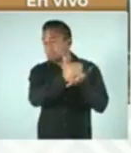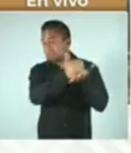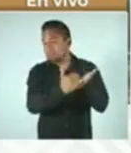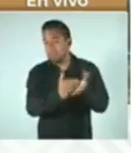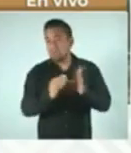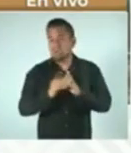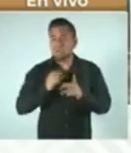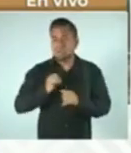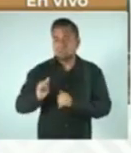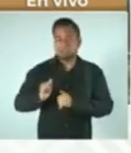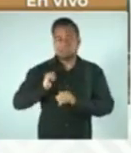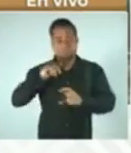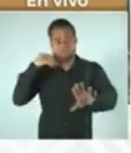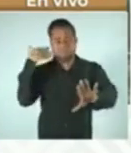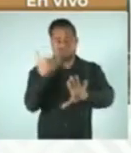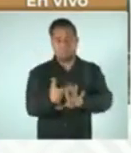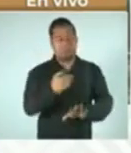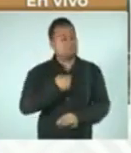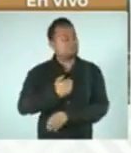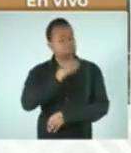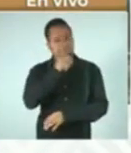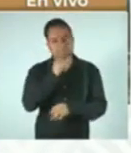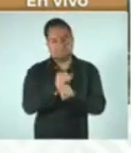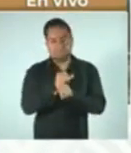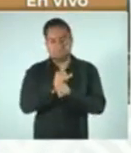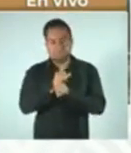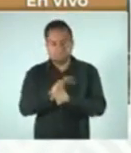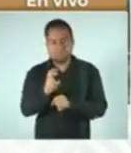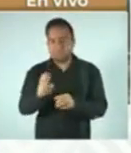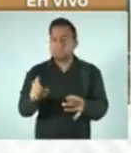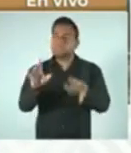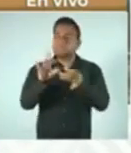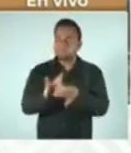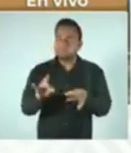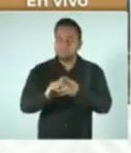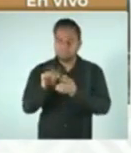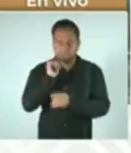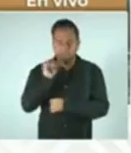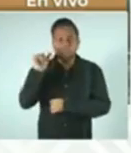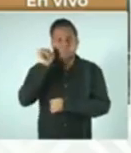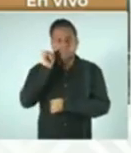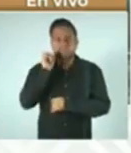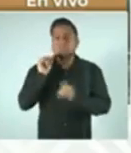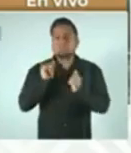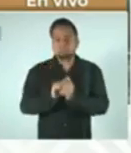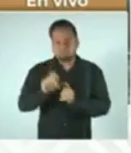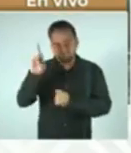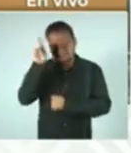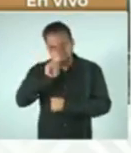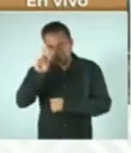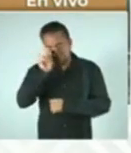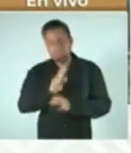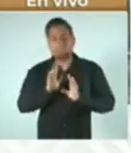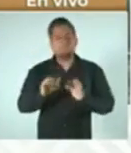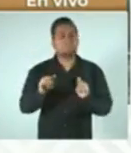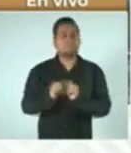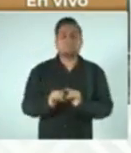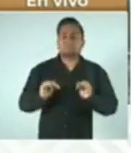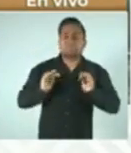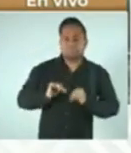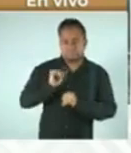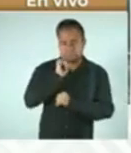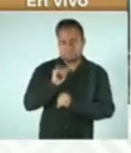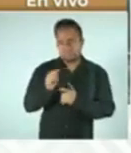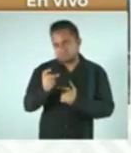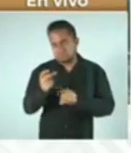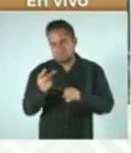manera desproporcionada la fuerza pública, y es lo que se les explicó. Se actuó con mucha prudencia, se actuó con mucha tolerancia, y